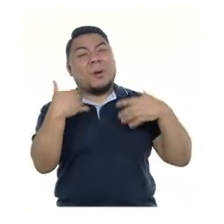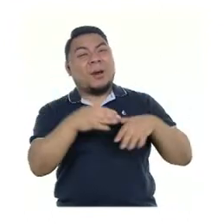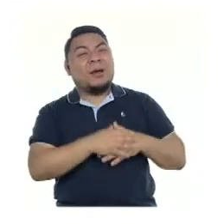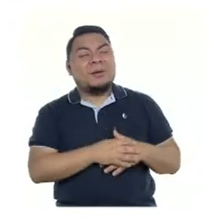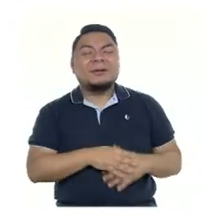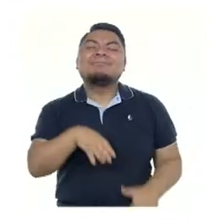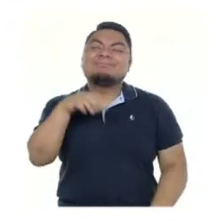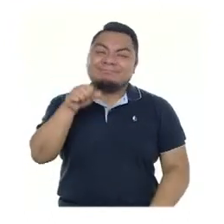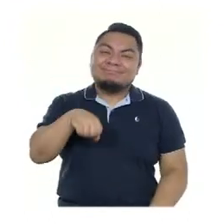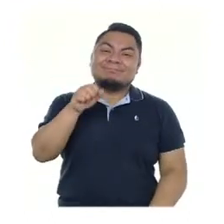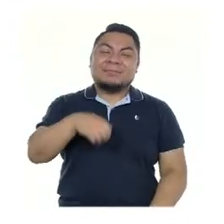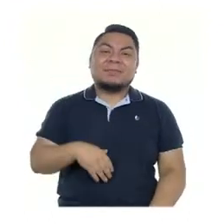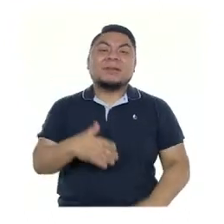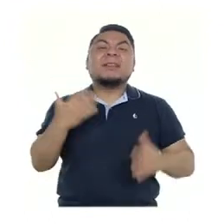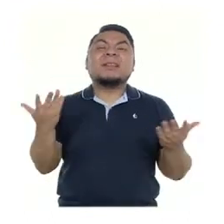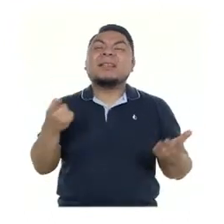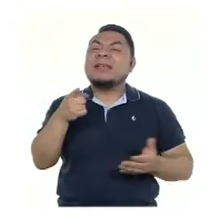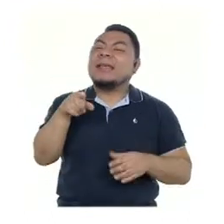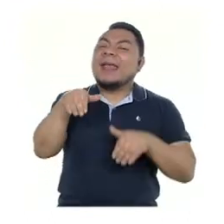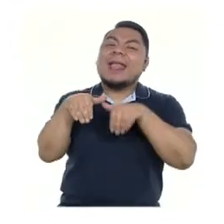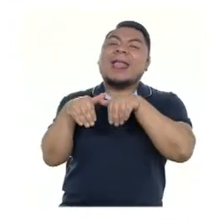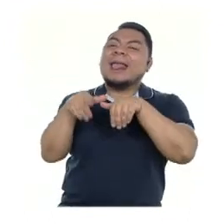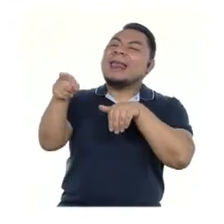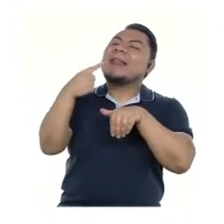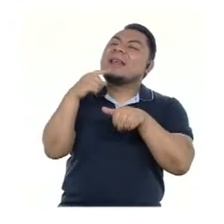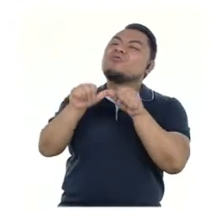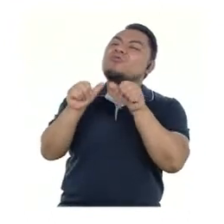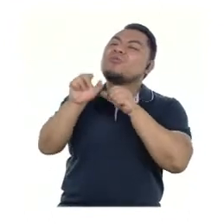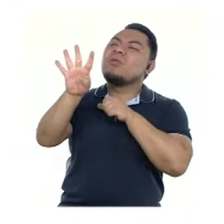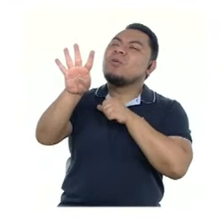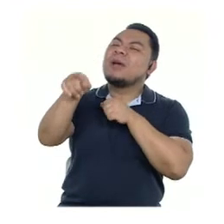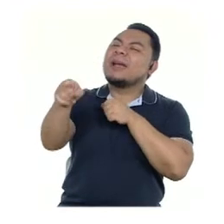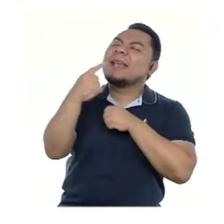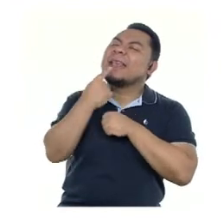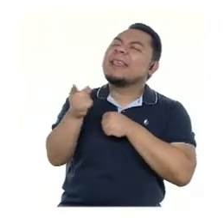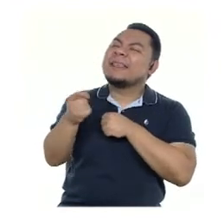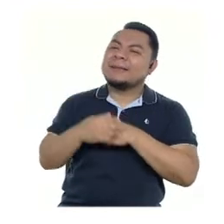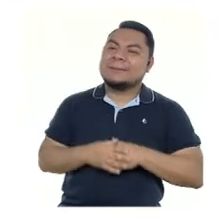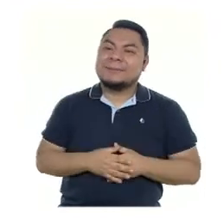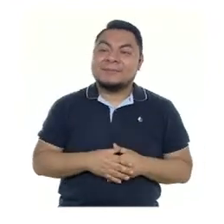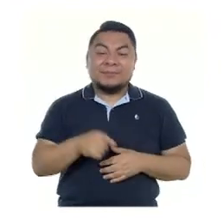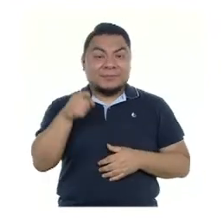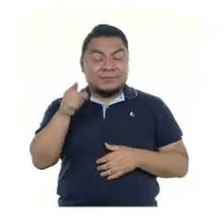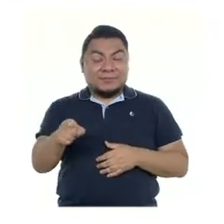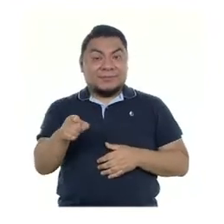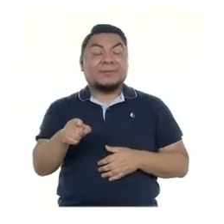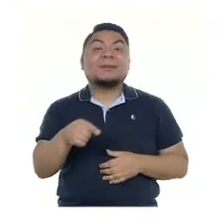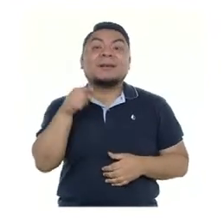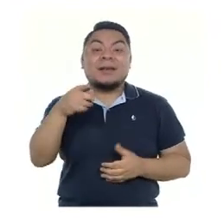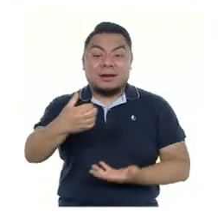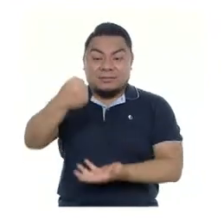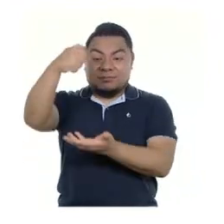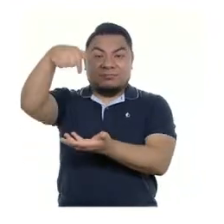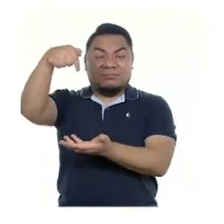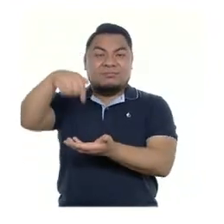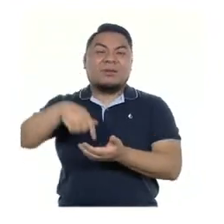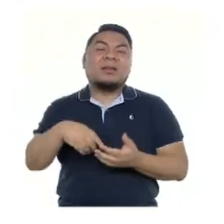Sí. ¿Y qué dice dónde está el número 4, Fátima? Que las bolsas demoran en